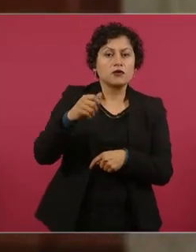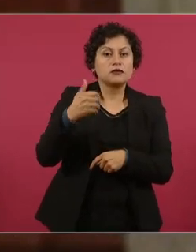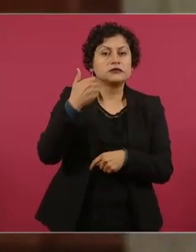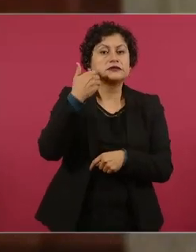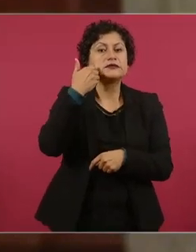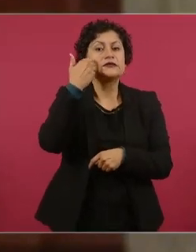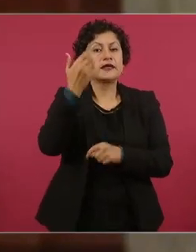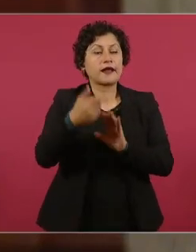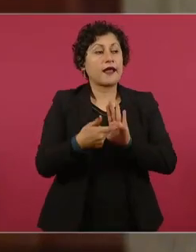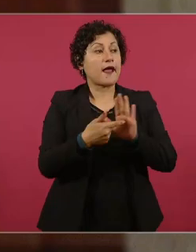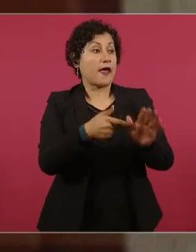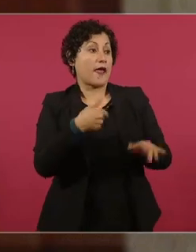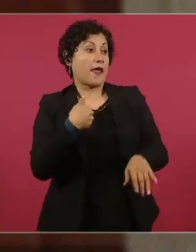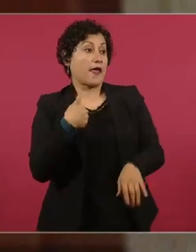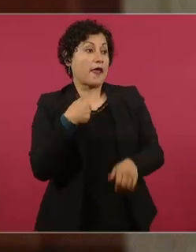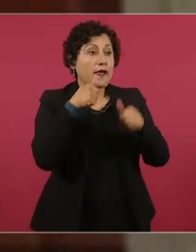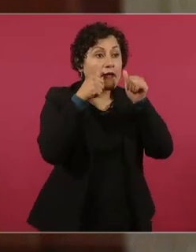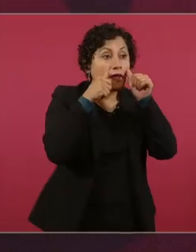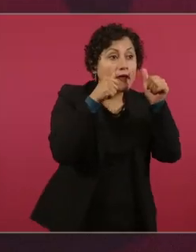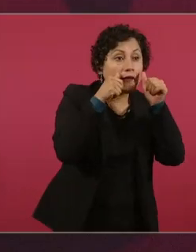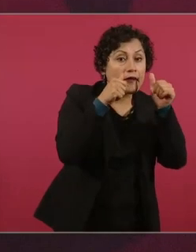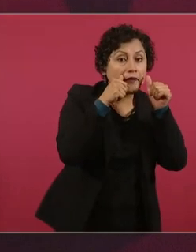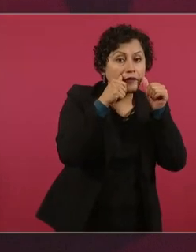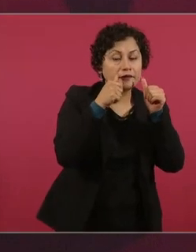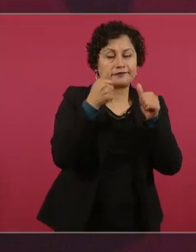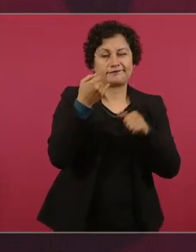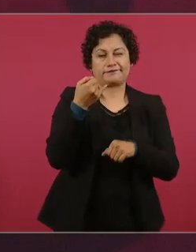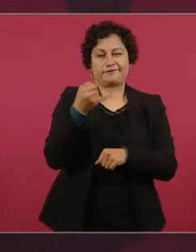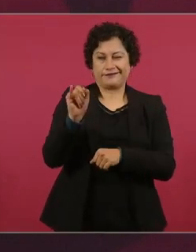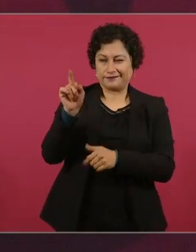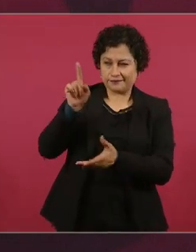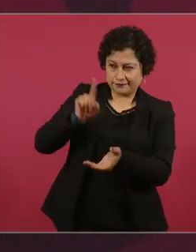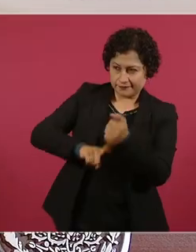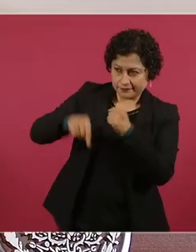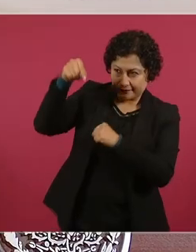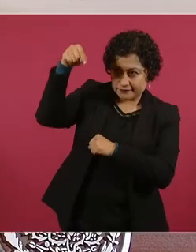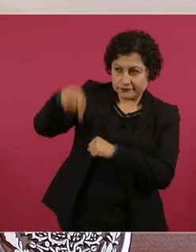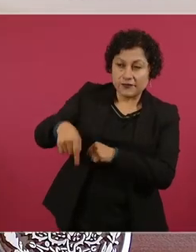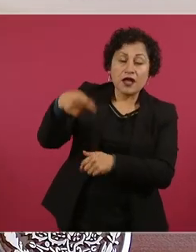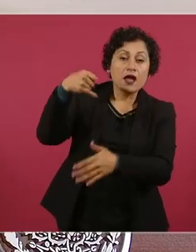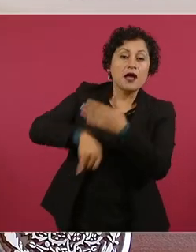lo que buscan es sacar provecho personal.